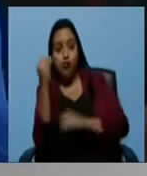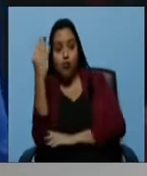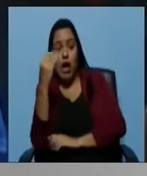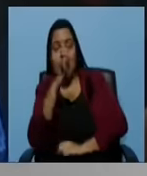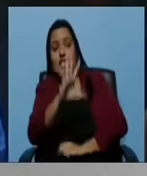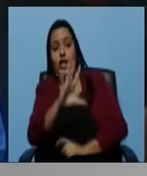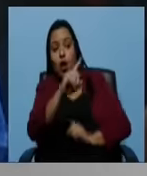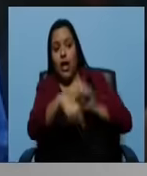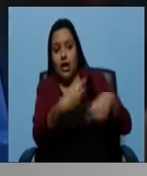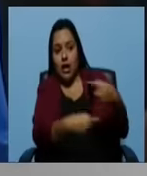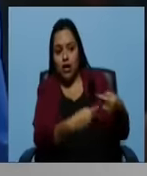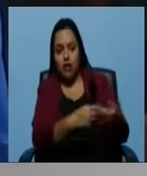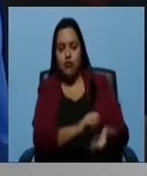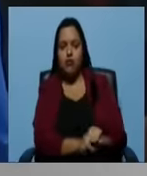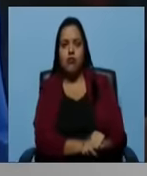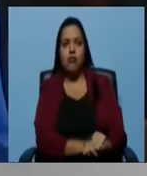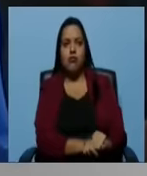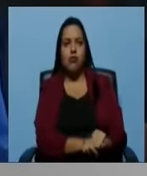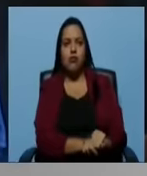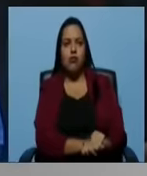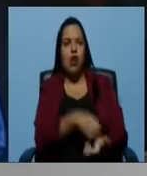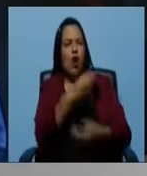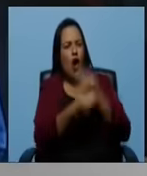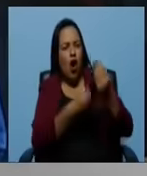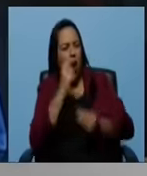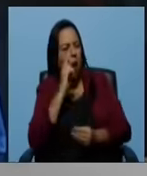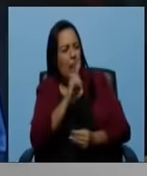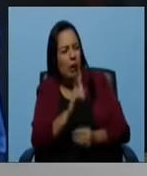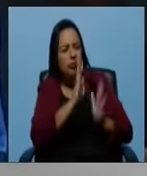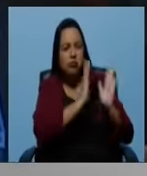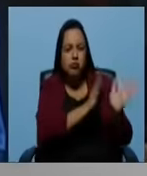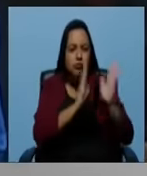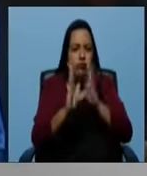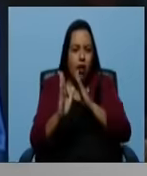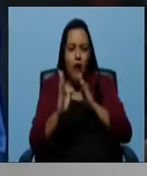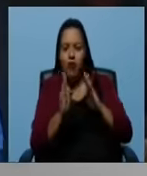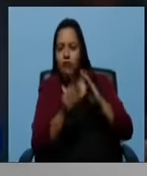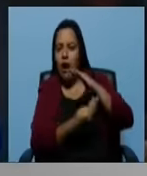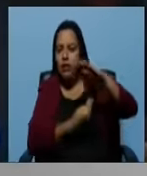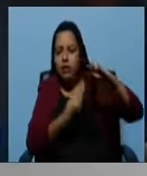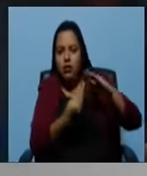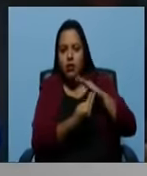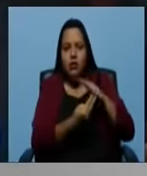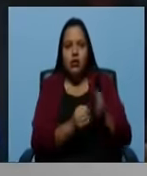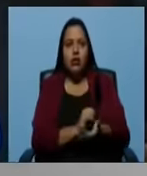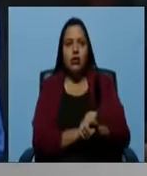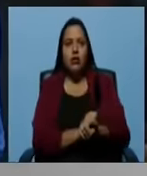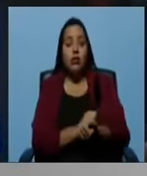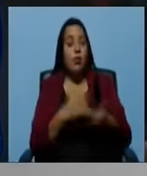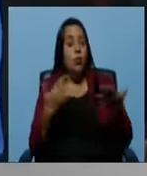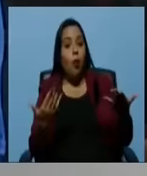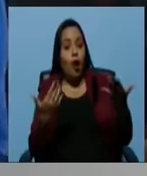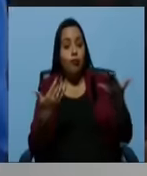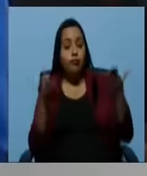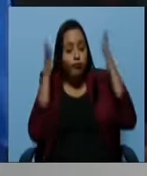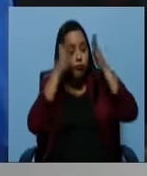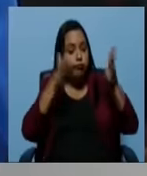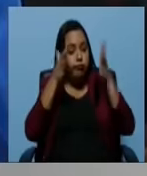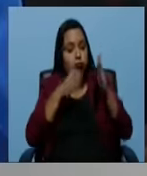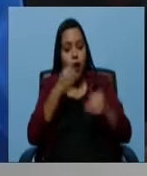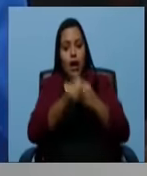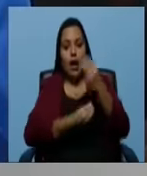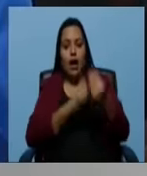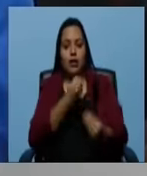5 Generaciones. ¿Cómo han visto ustedes los preparativos de las bases y cuáles van a ser los lineamientos que ustedes van a